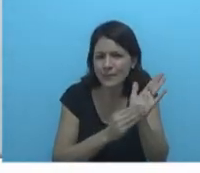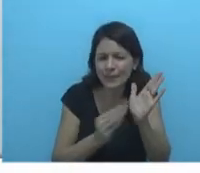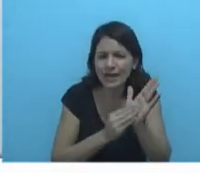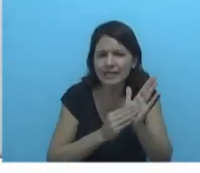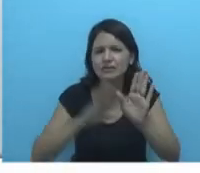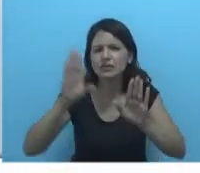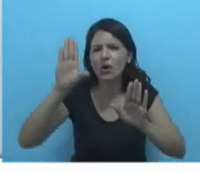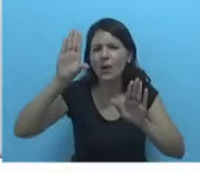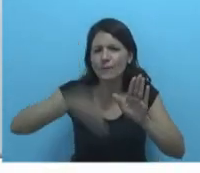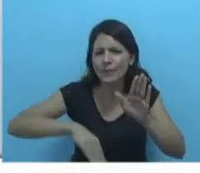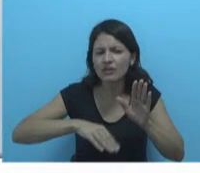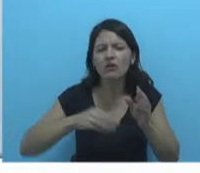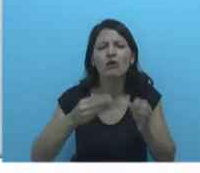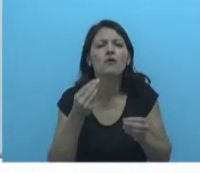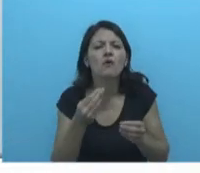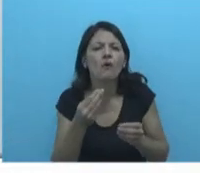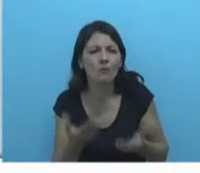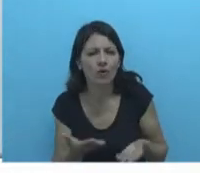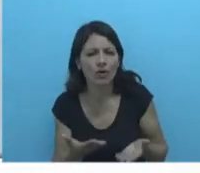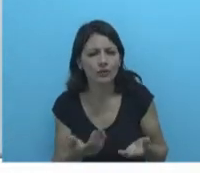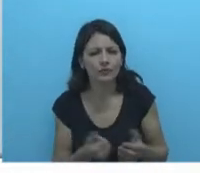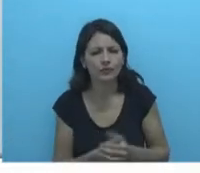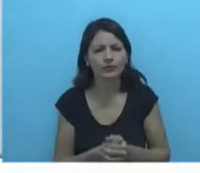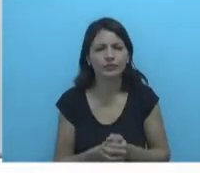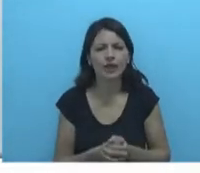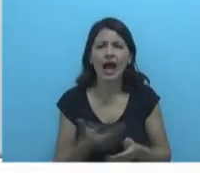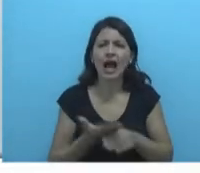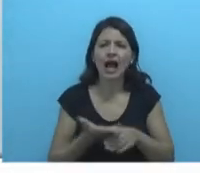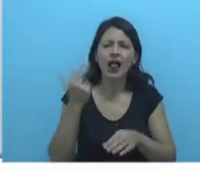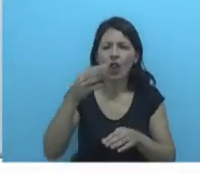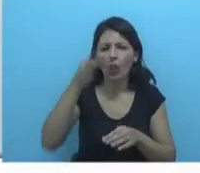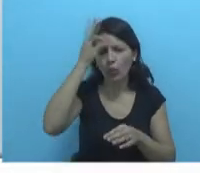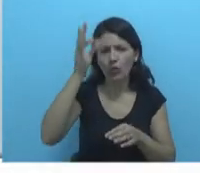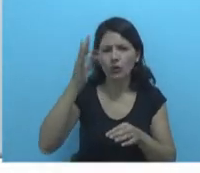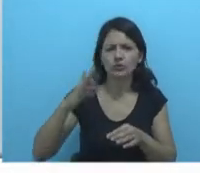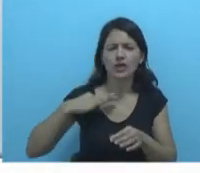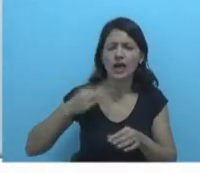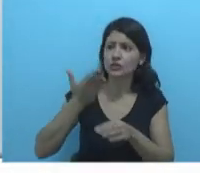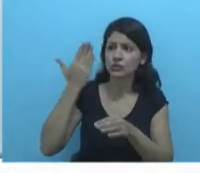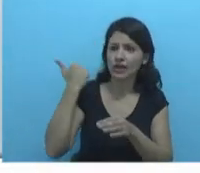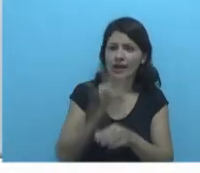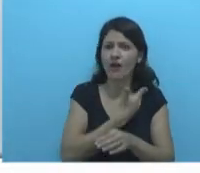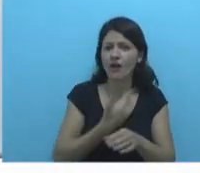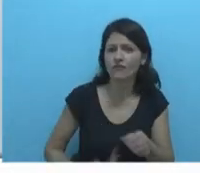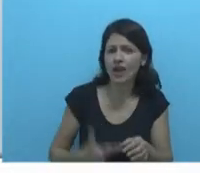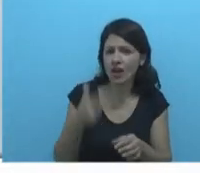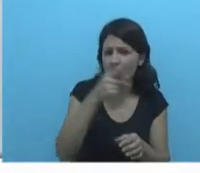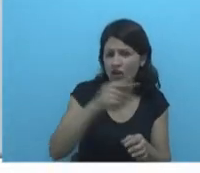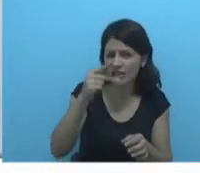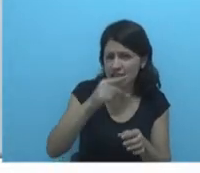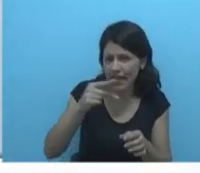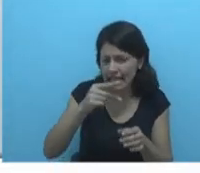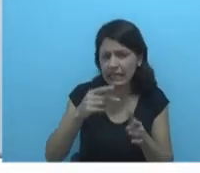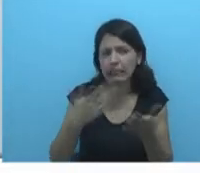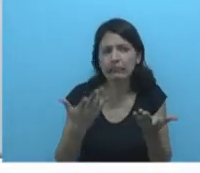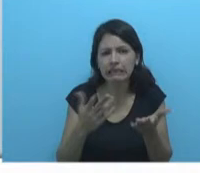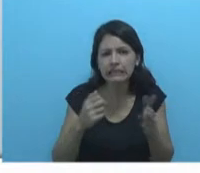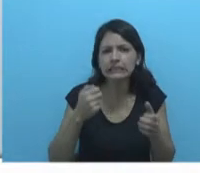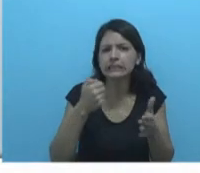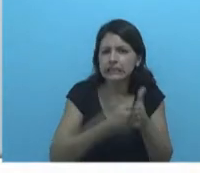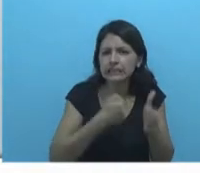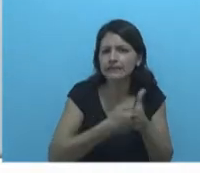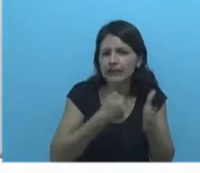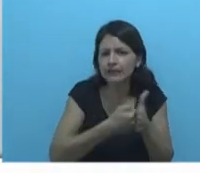como esta. El gobierno kirchnerista lo intentó hace 12 años y se produjeron cierres de